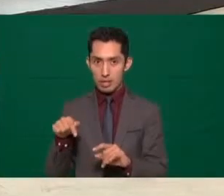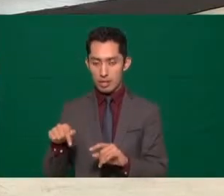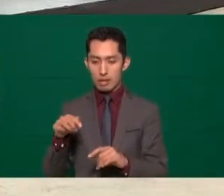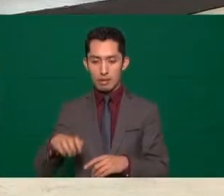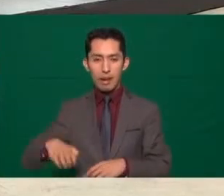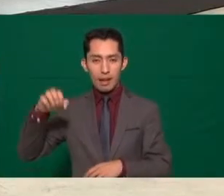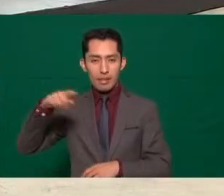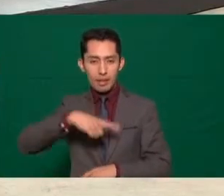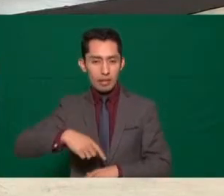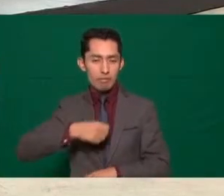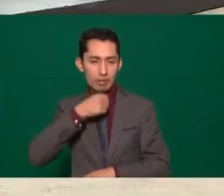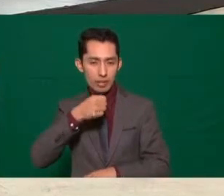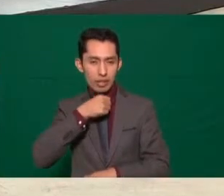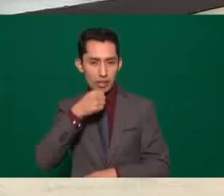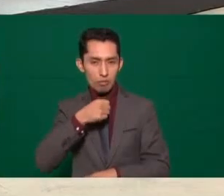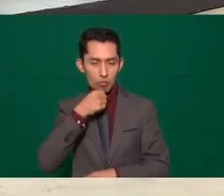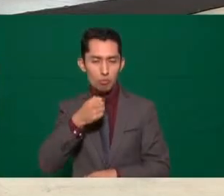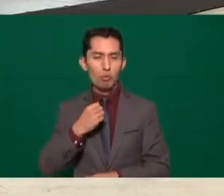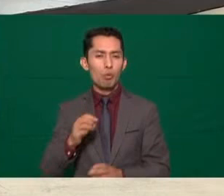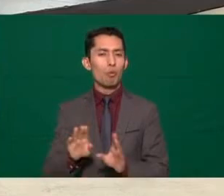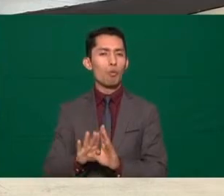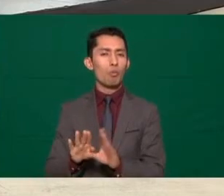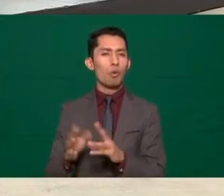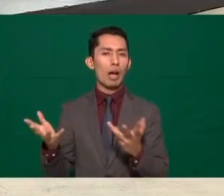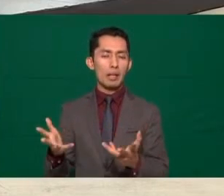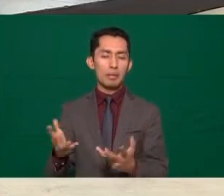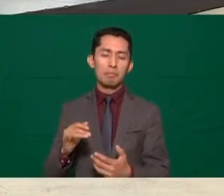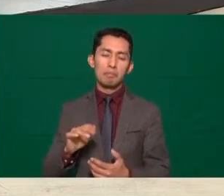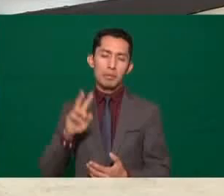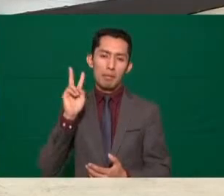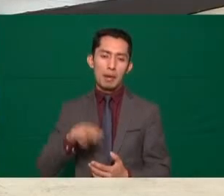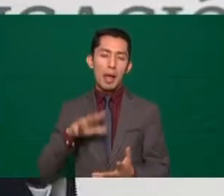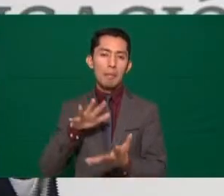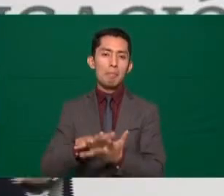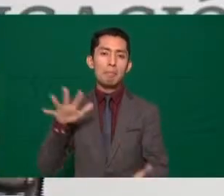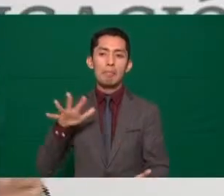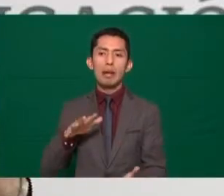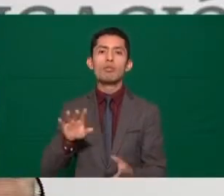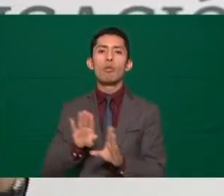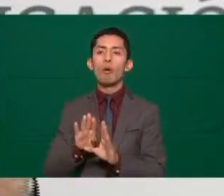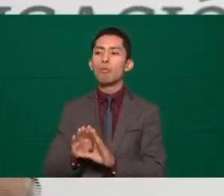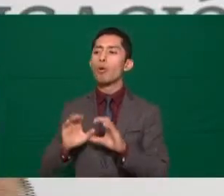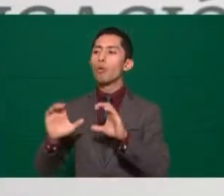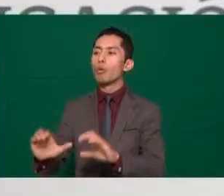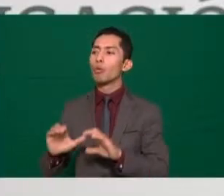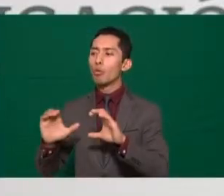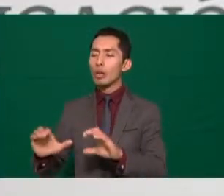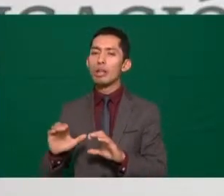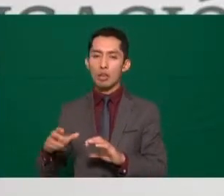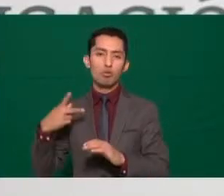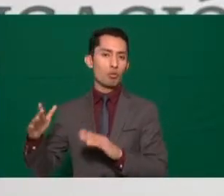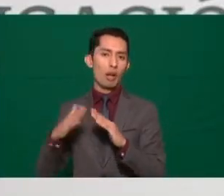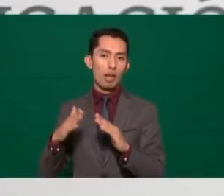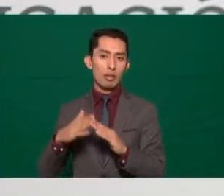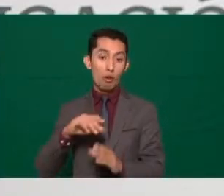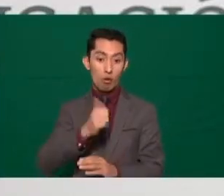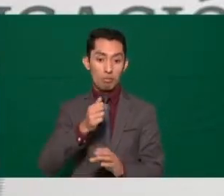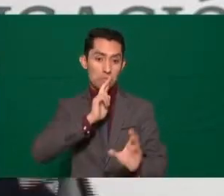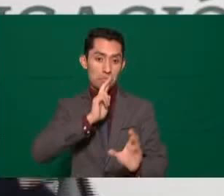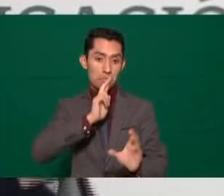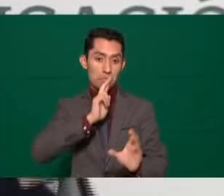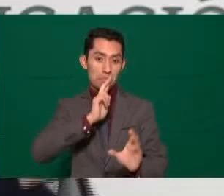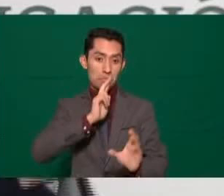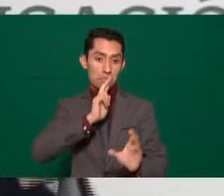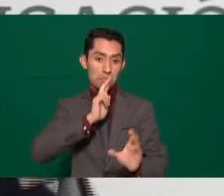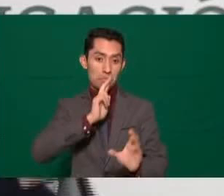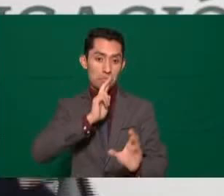en la inmensa mayoría de los casos se cuidan en las casas. Esa